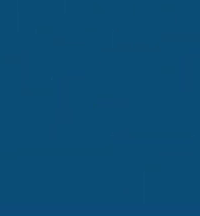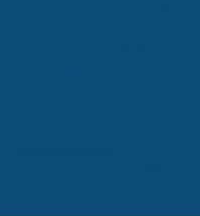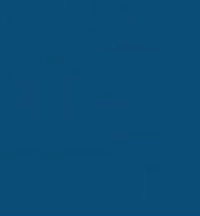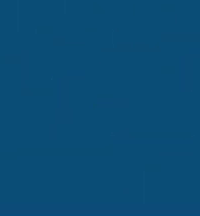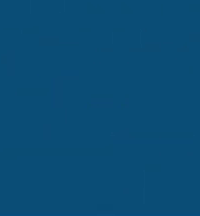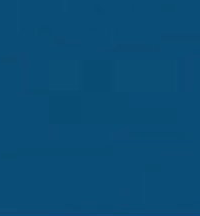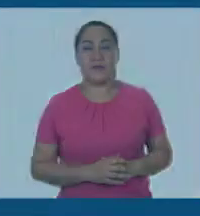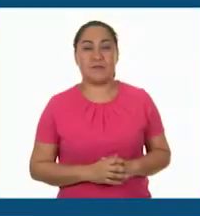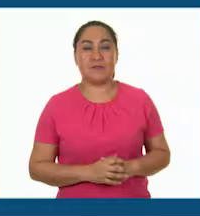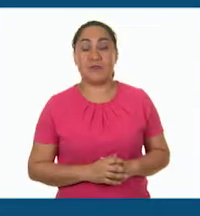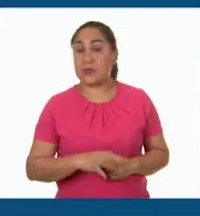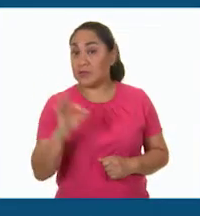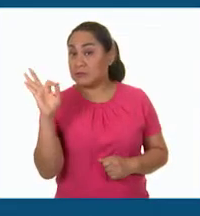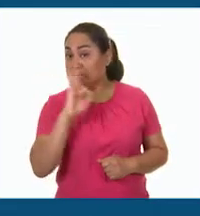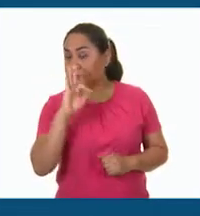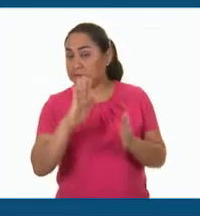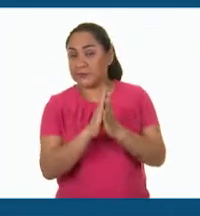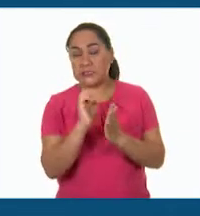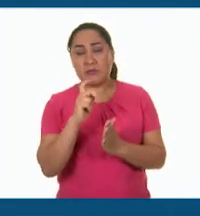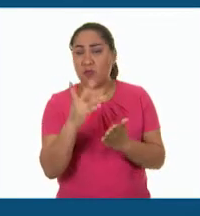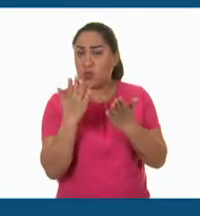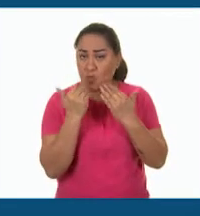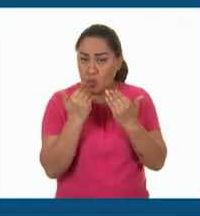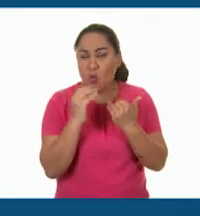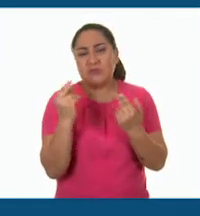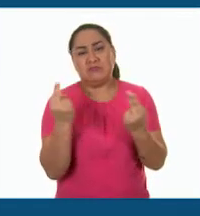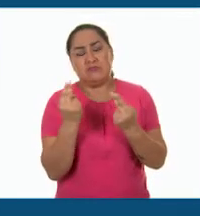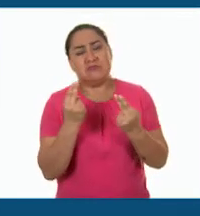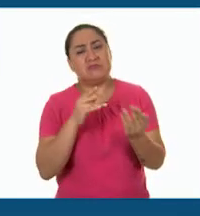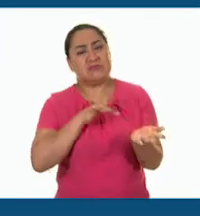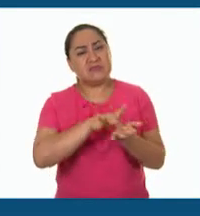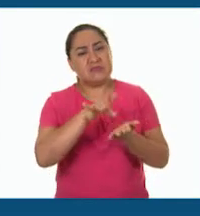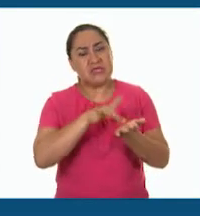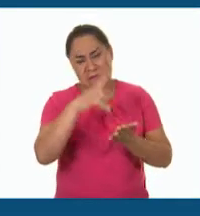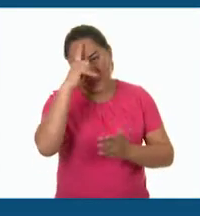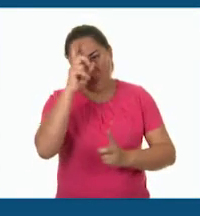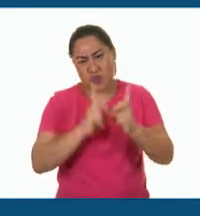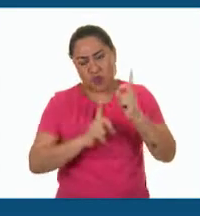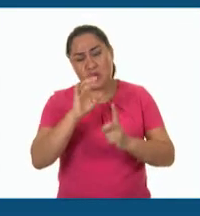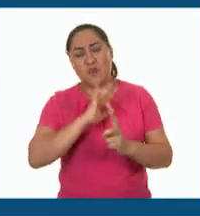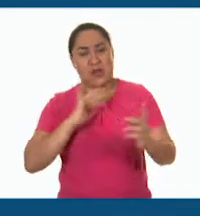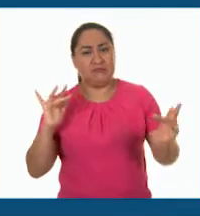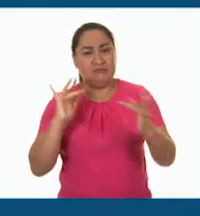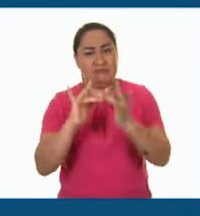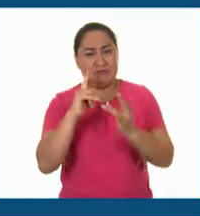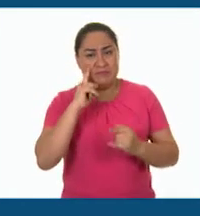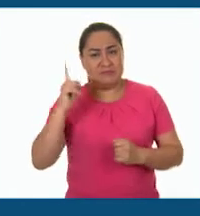Si no tienes el libro de texto o necesitas ayuda para responder las preguntas, contáctanos.